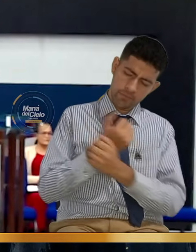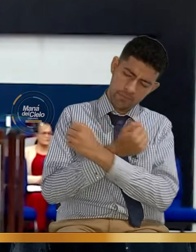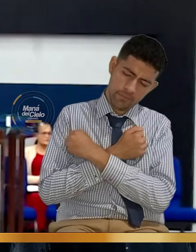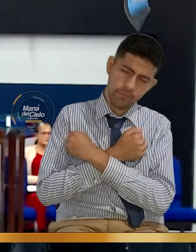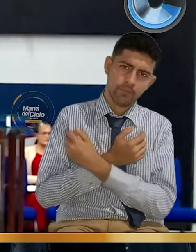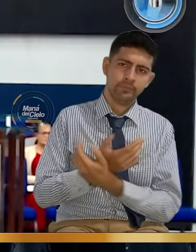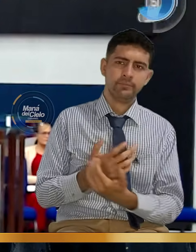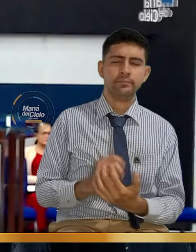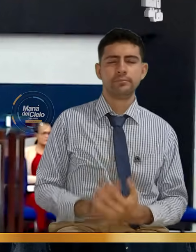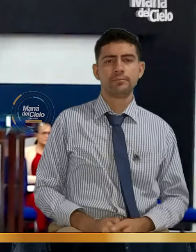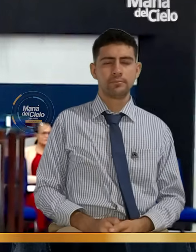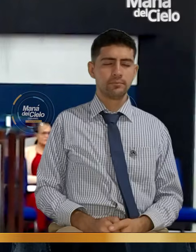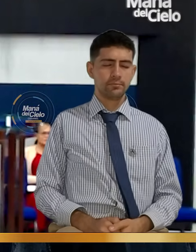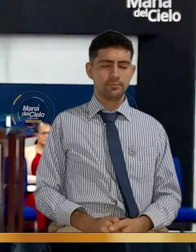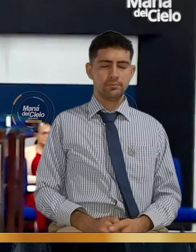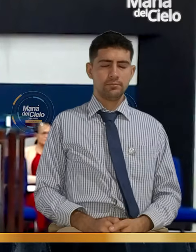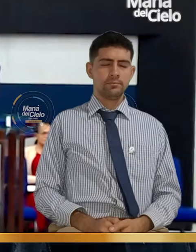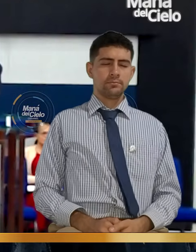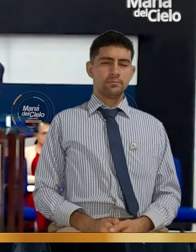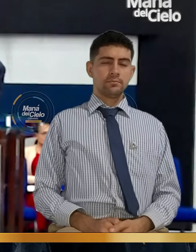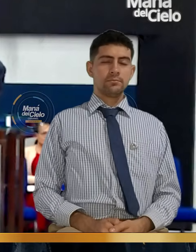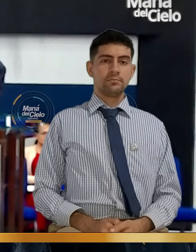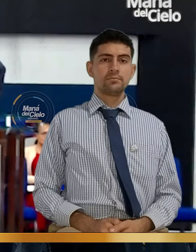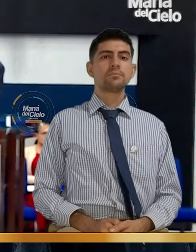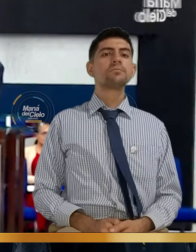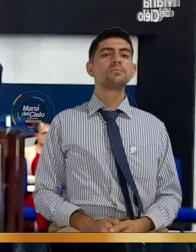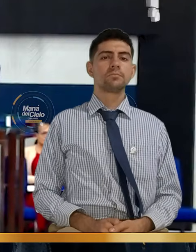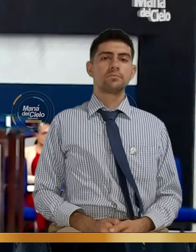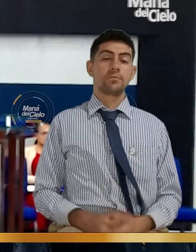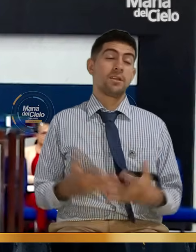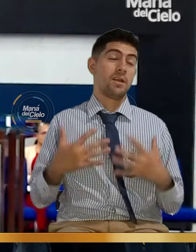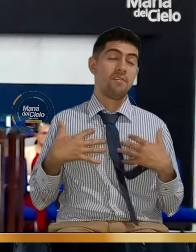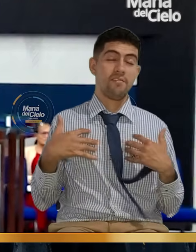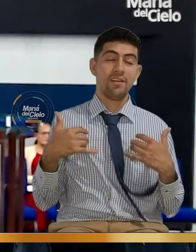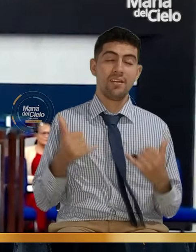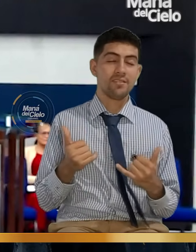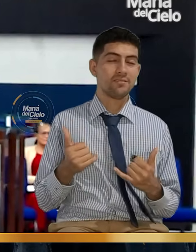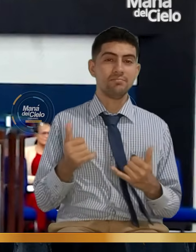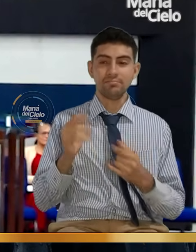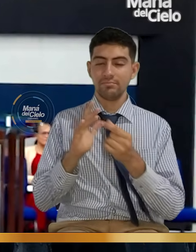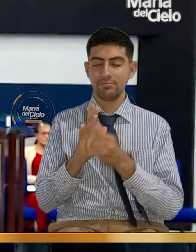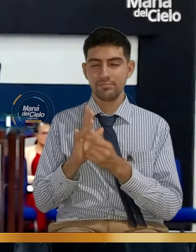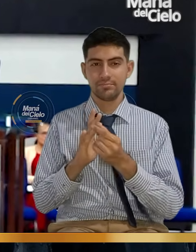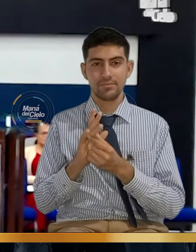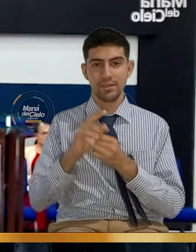Edén, y cuando Adán y Eva desobedecieron a Dios, el pecado trajo la muerte.